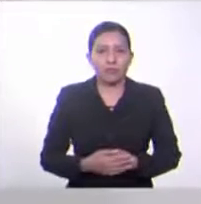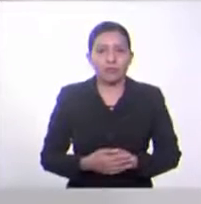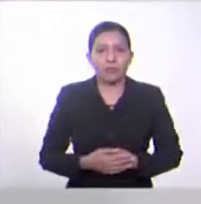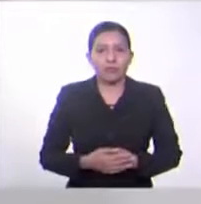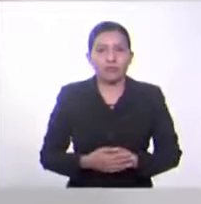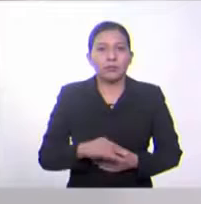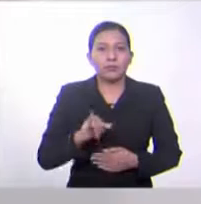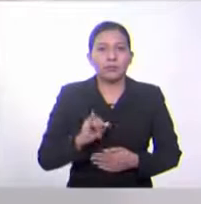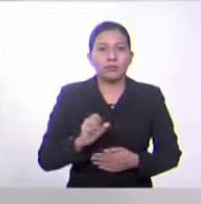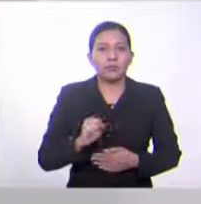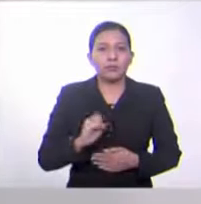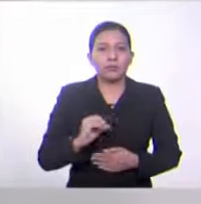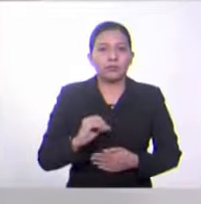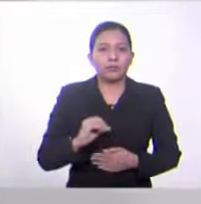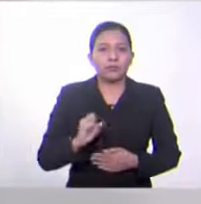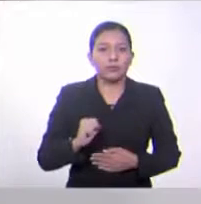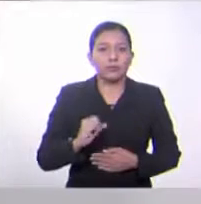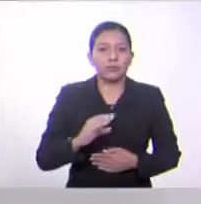isósceles.